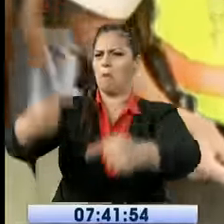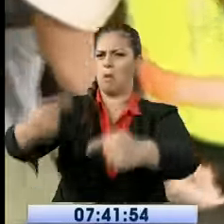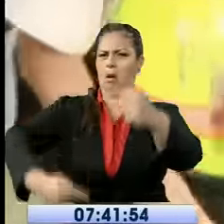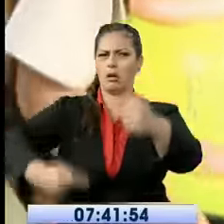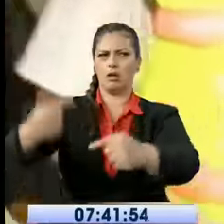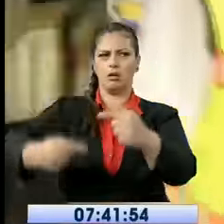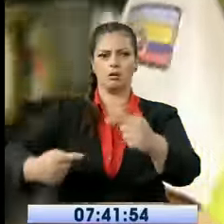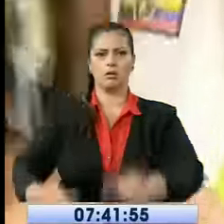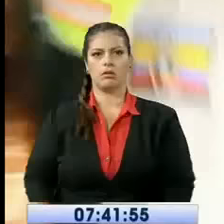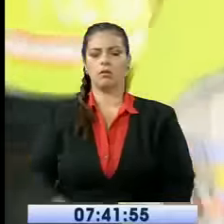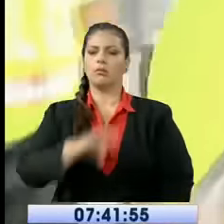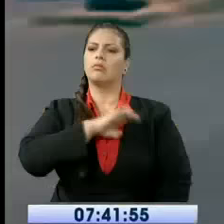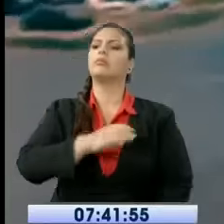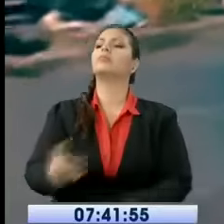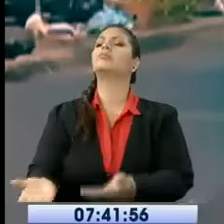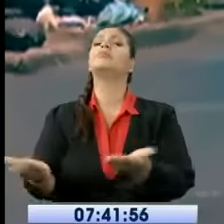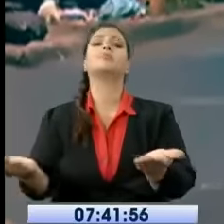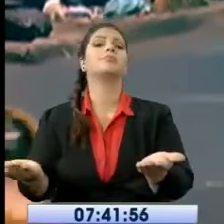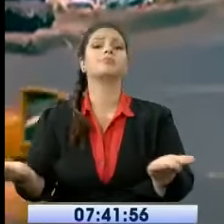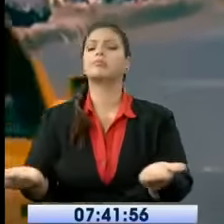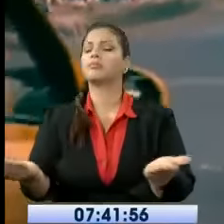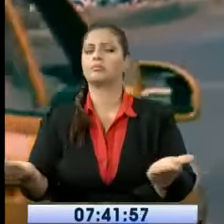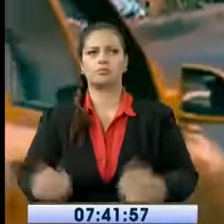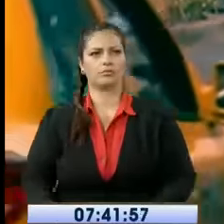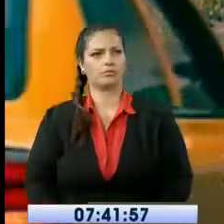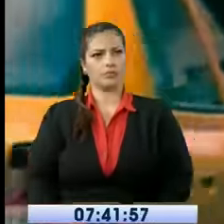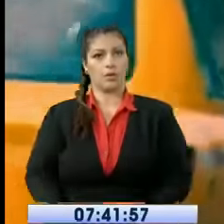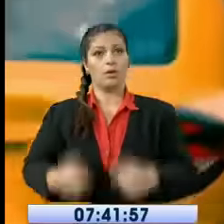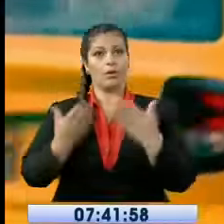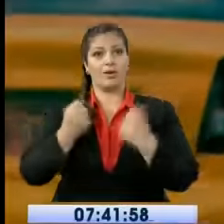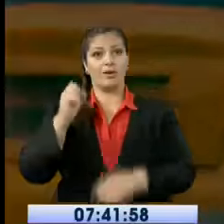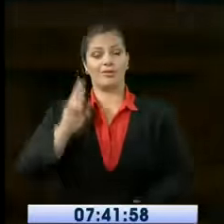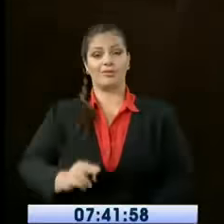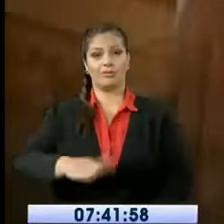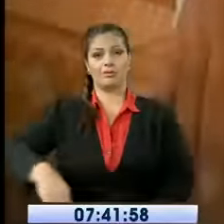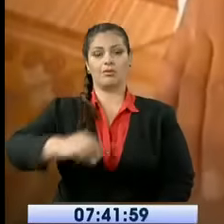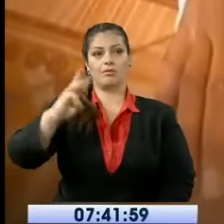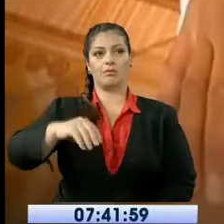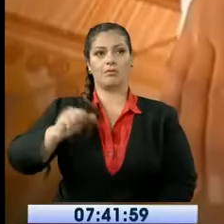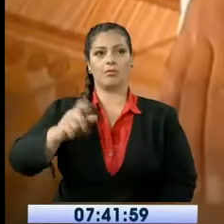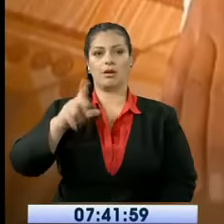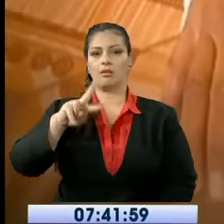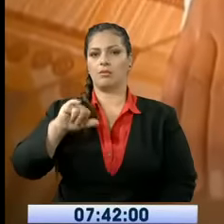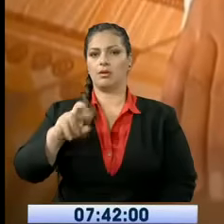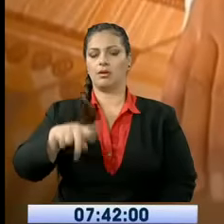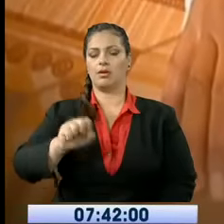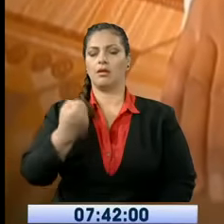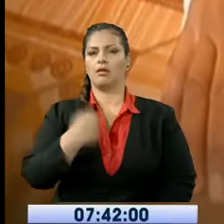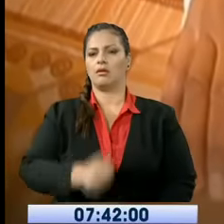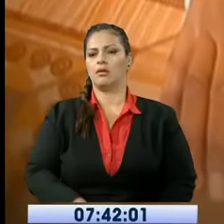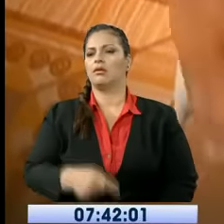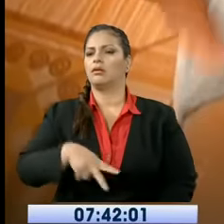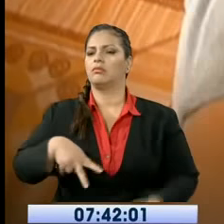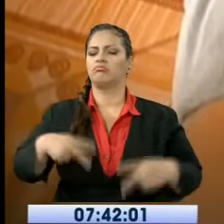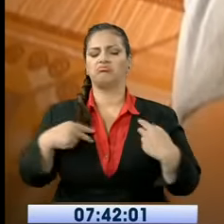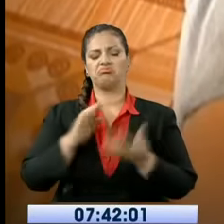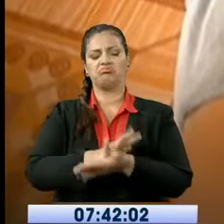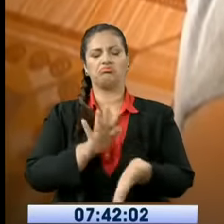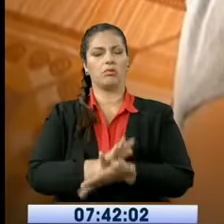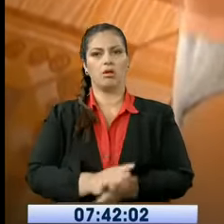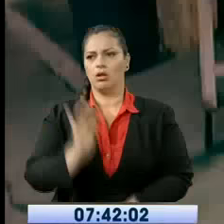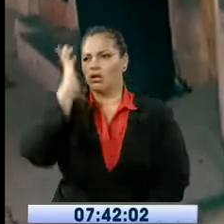compra en monedas de un centavo. El hecho ocurrió en el sector Las Malvinas. Uno vive en zozobra, uno menos un rato menos esperado te mataron